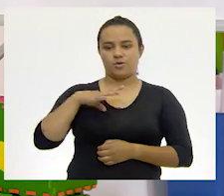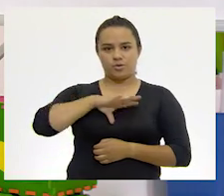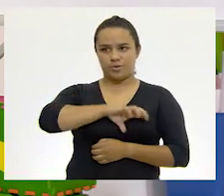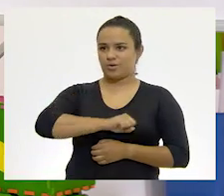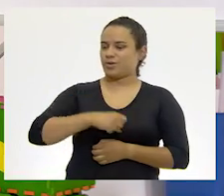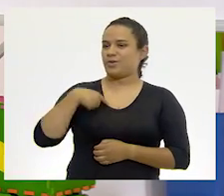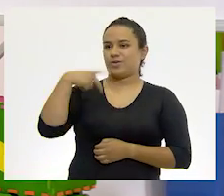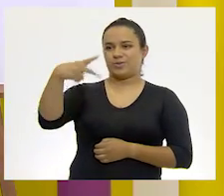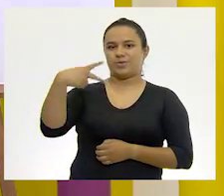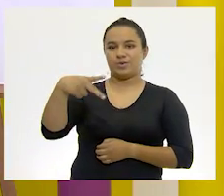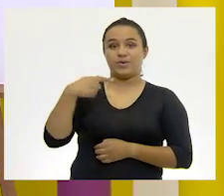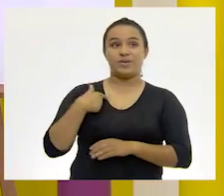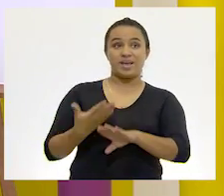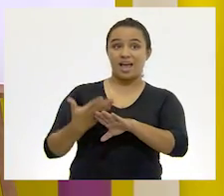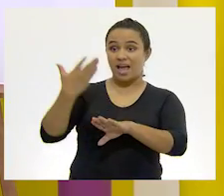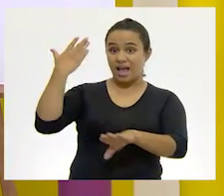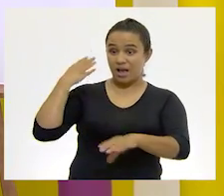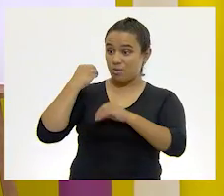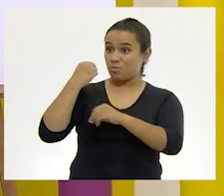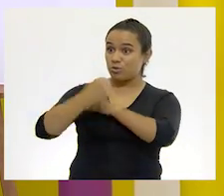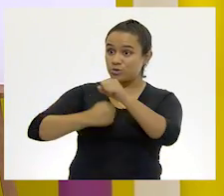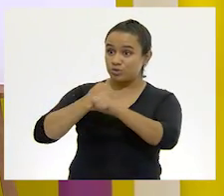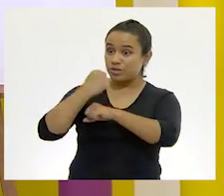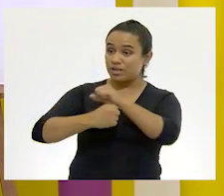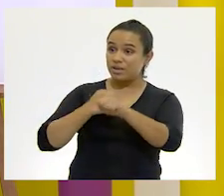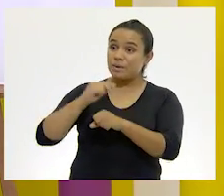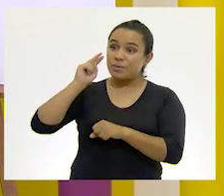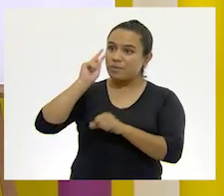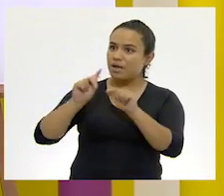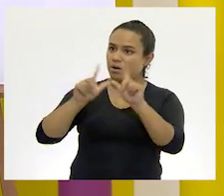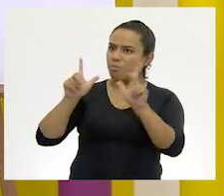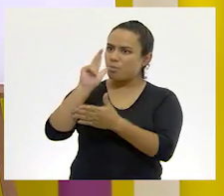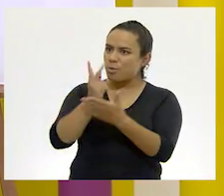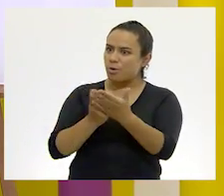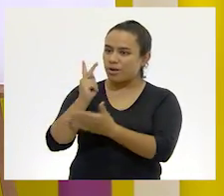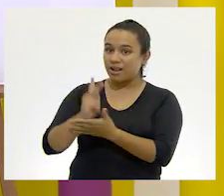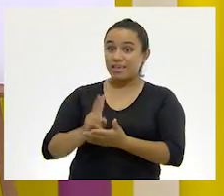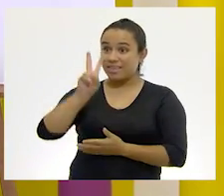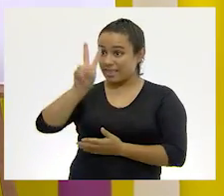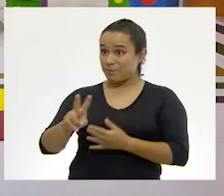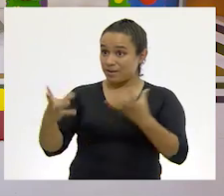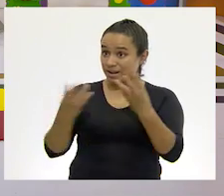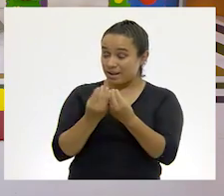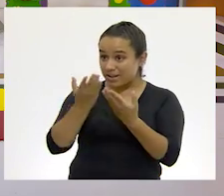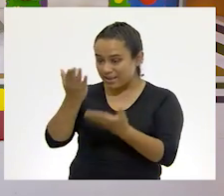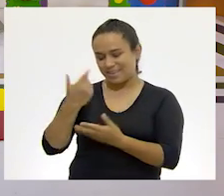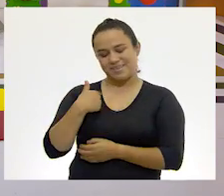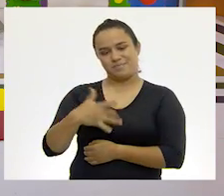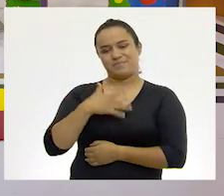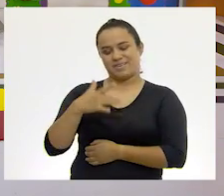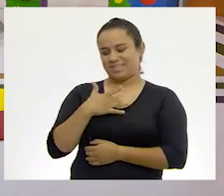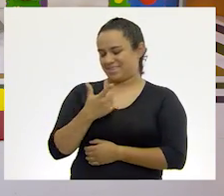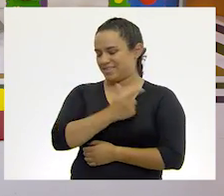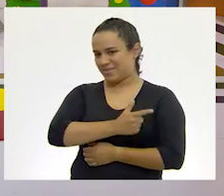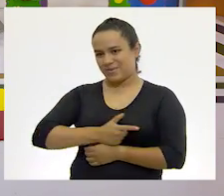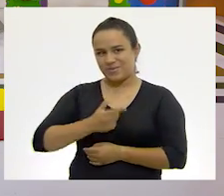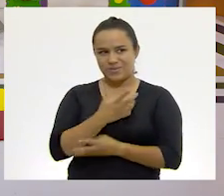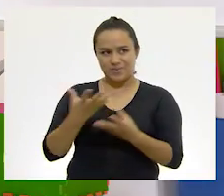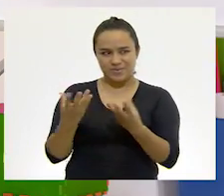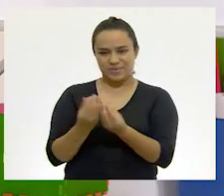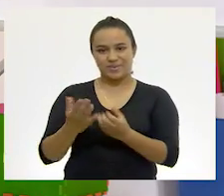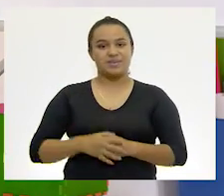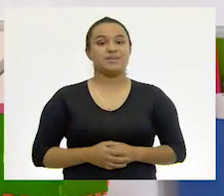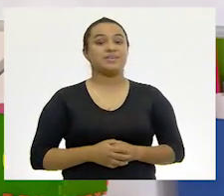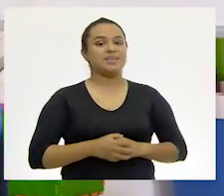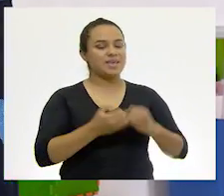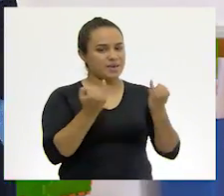fan tuyo. Te he visto desde hace mucho tiempo en los programas que haces y para mí es un honor estar compartiendo hoy el salón y la clase contigo.